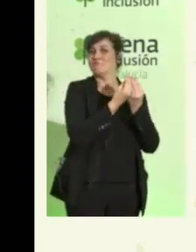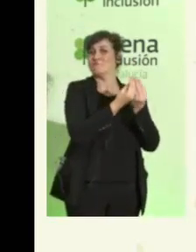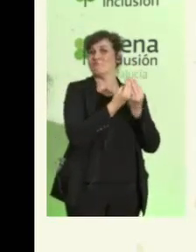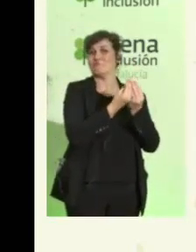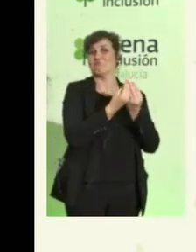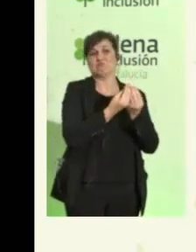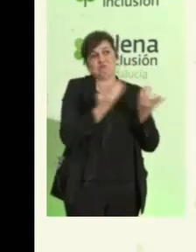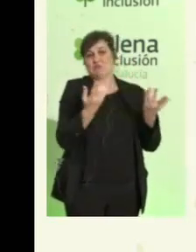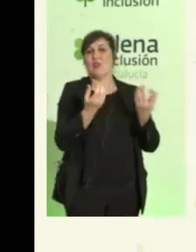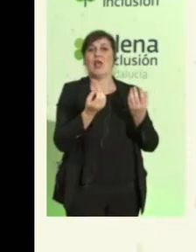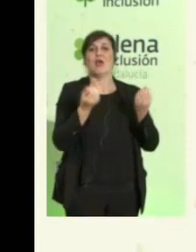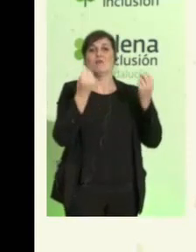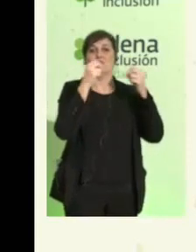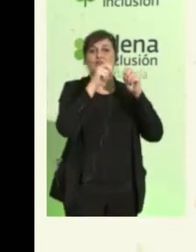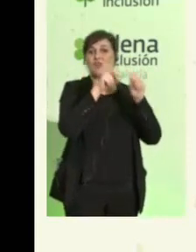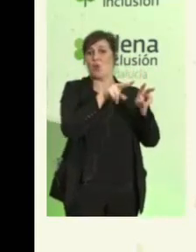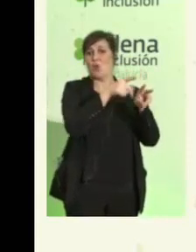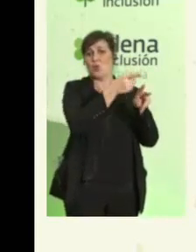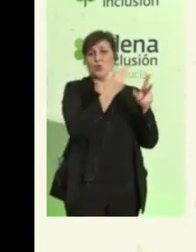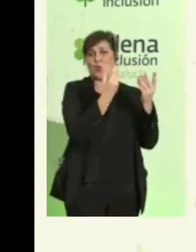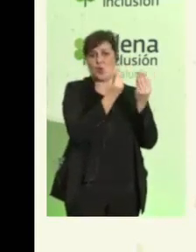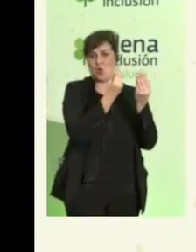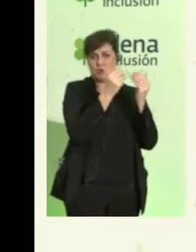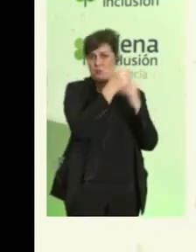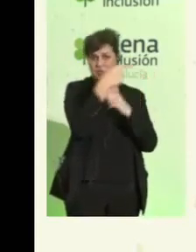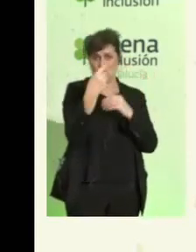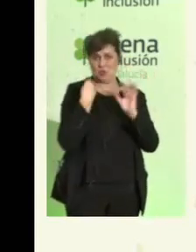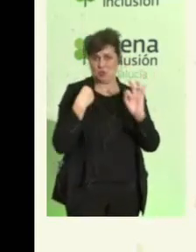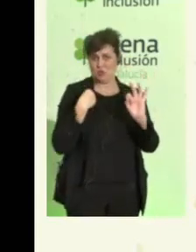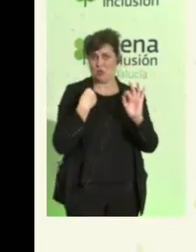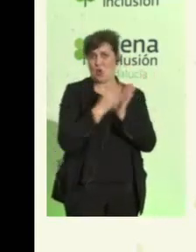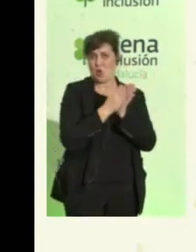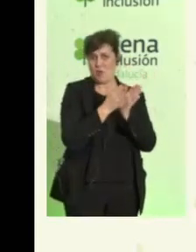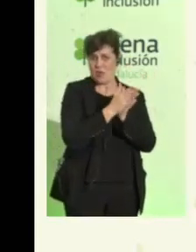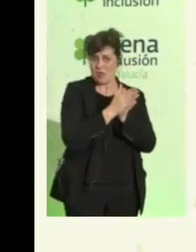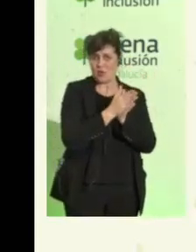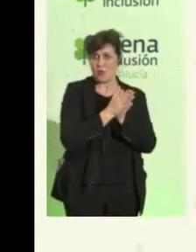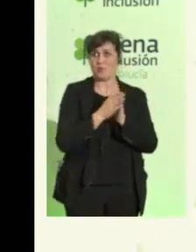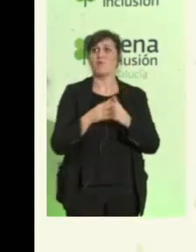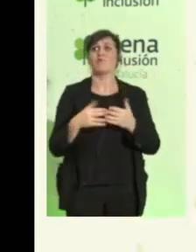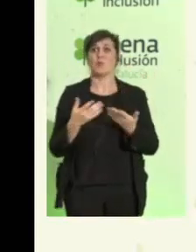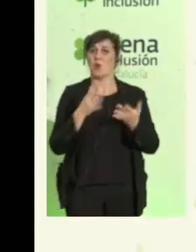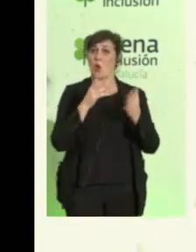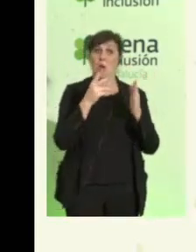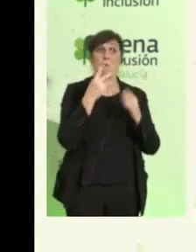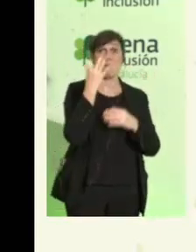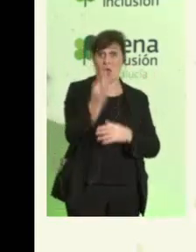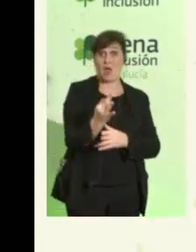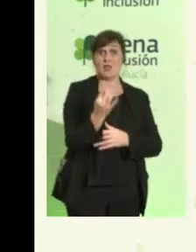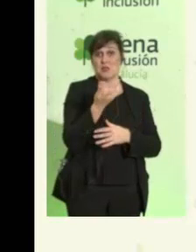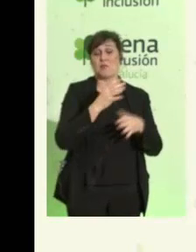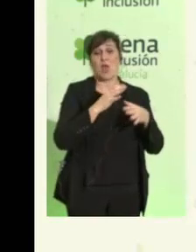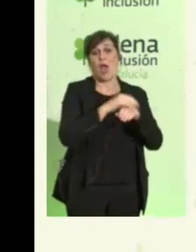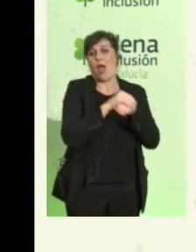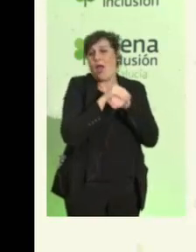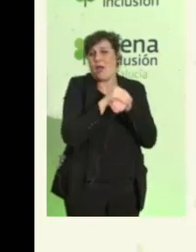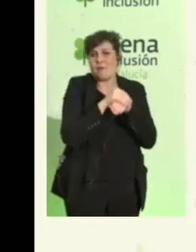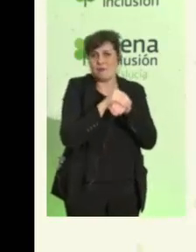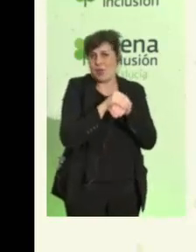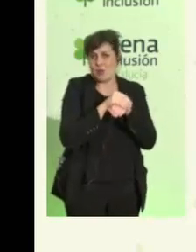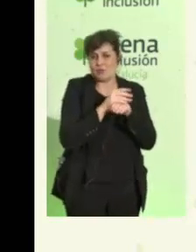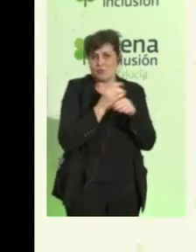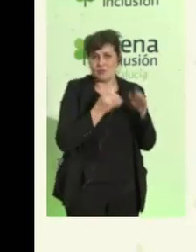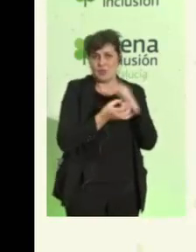de piso. Y él, Herman, le daba un cierto apoyo, pero también se hicieron muy buenos amigos. Y juntos, Herman y